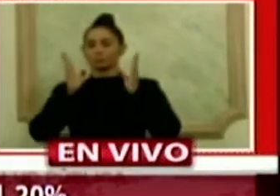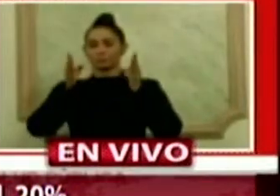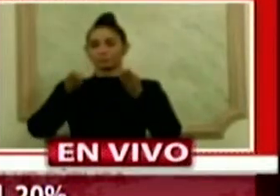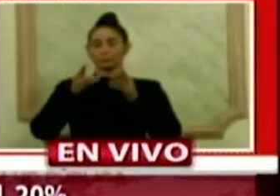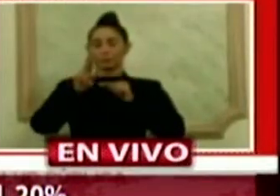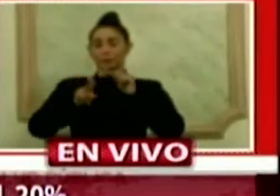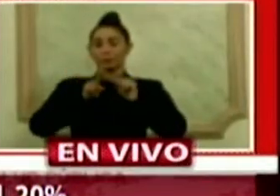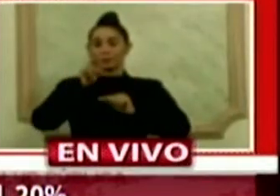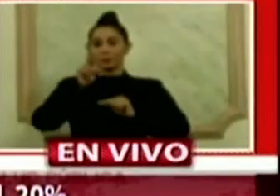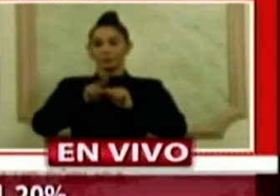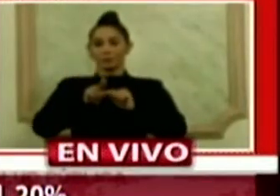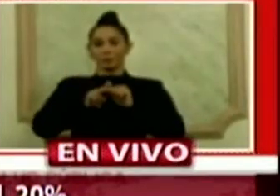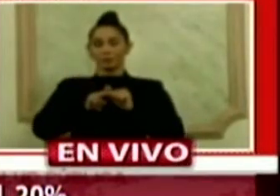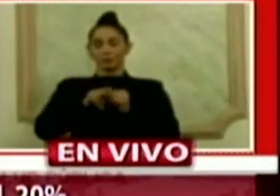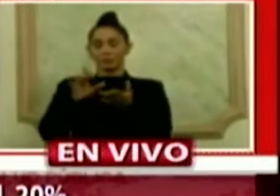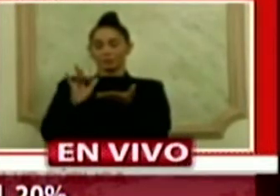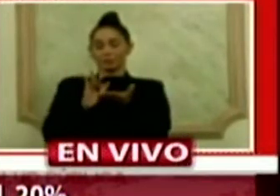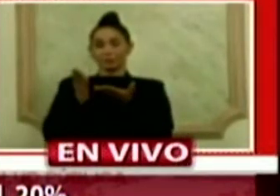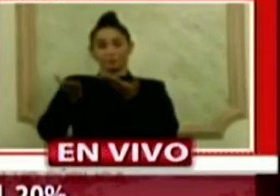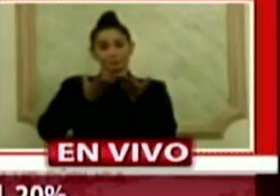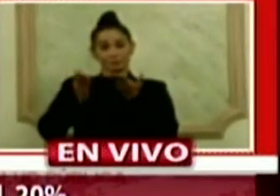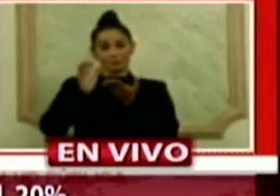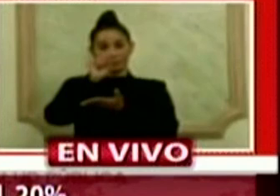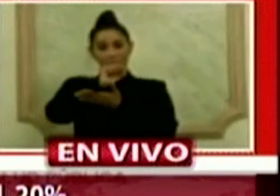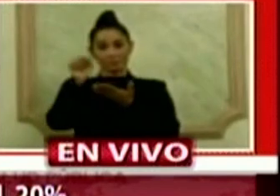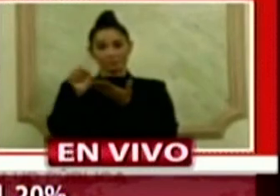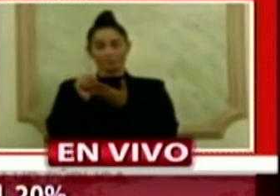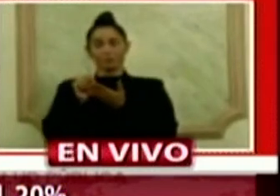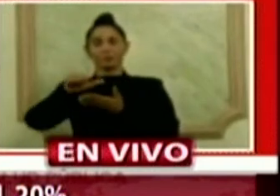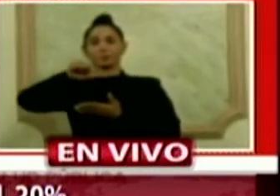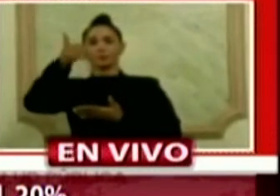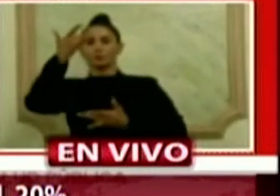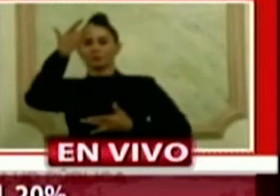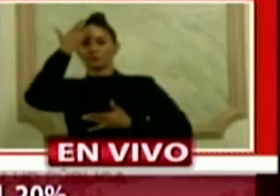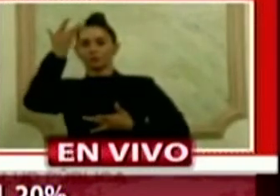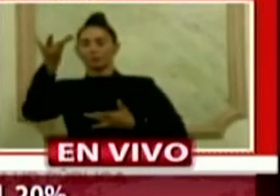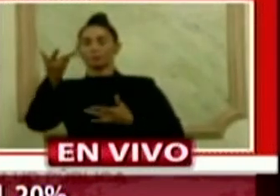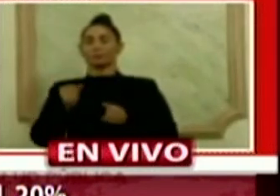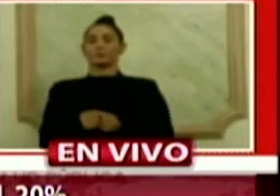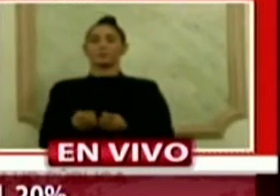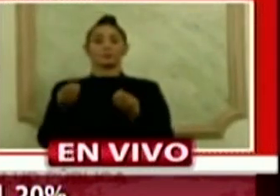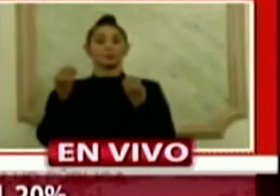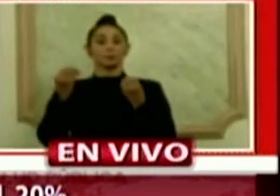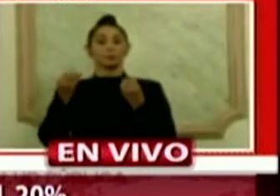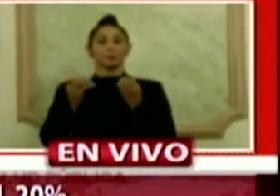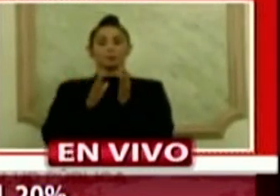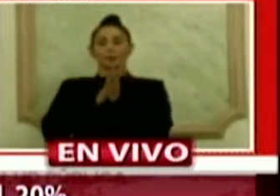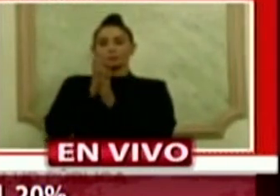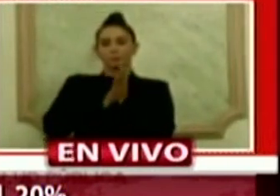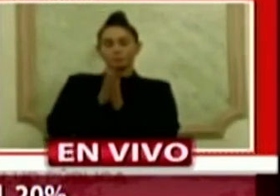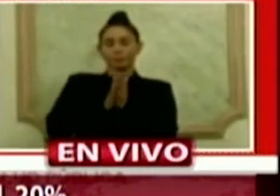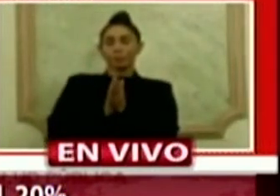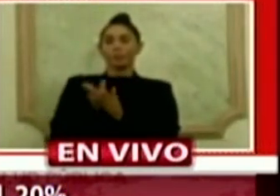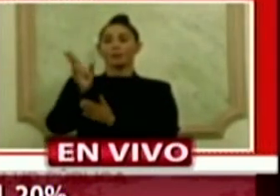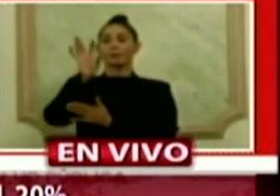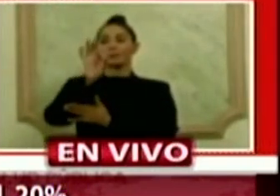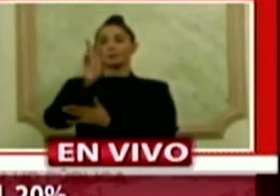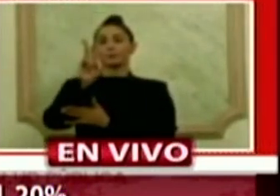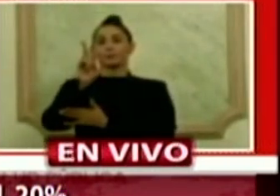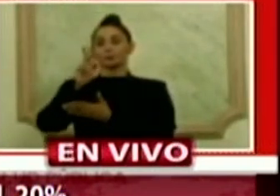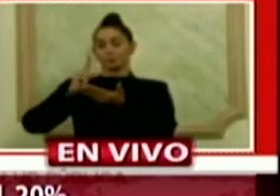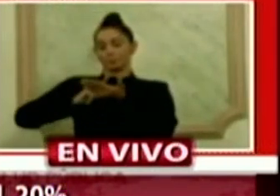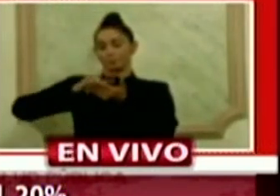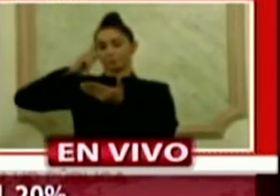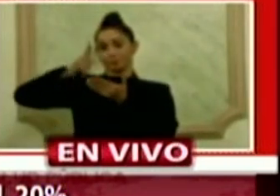la provisión de servicios de salud colectiva, activando los 22 programas de salud